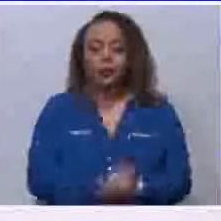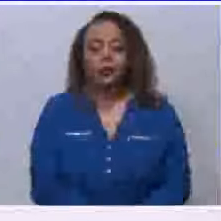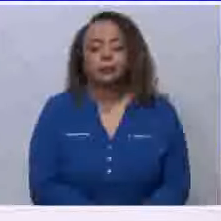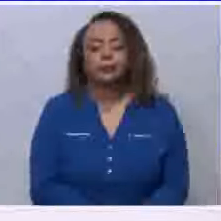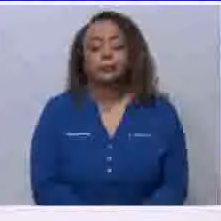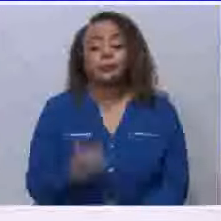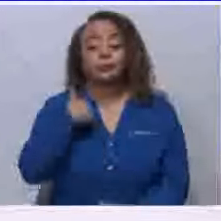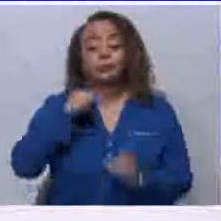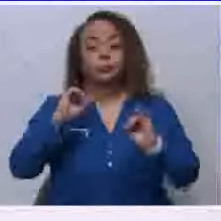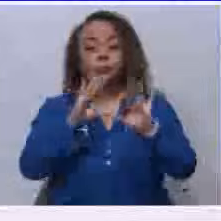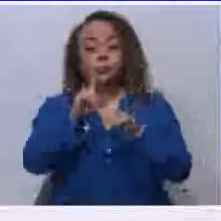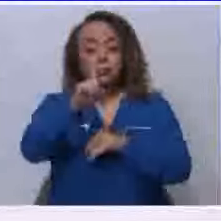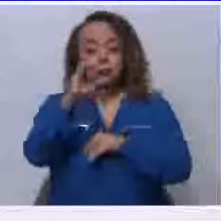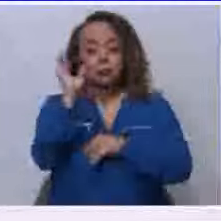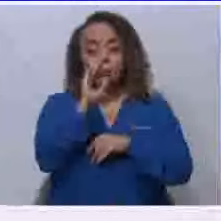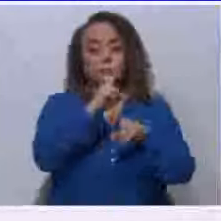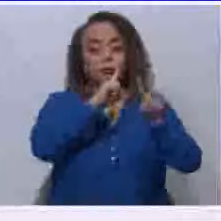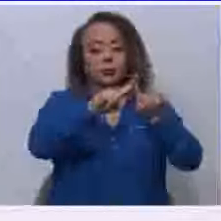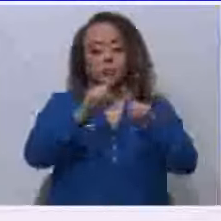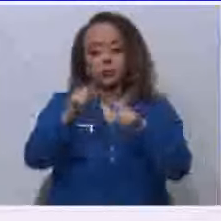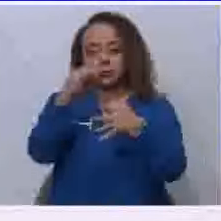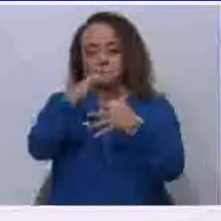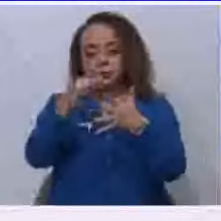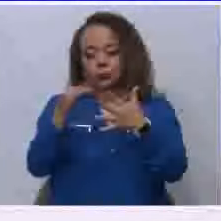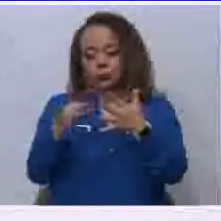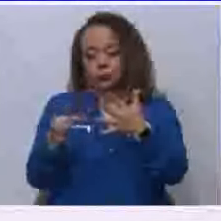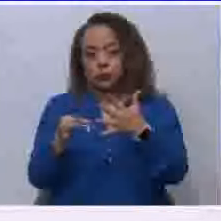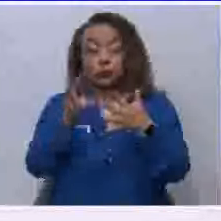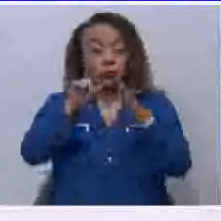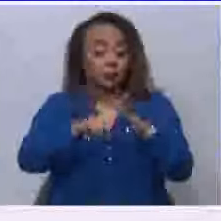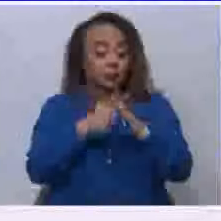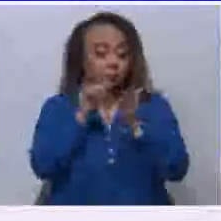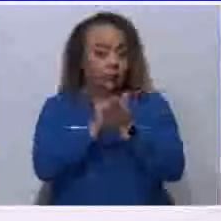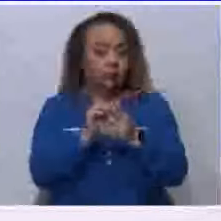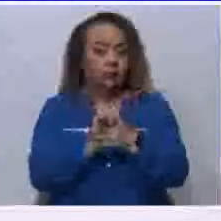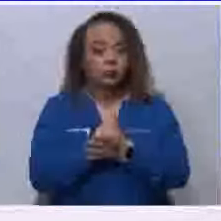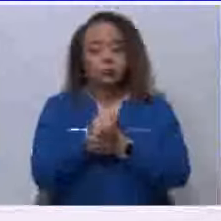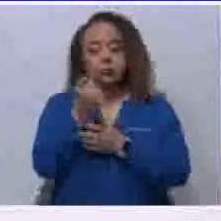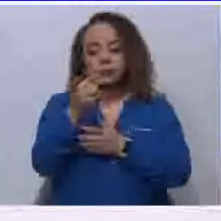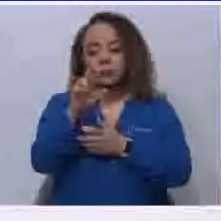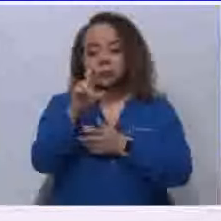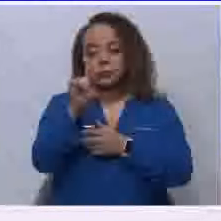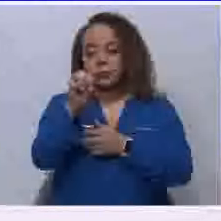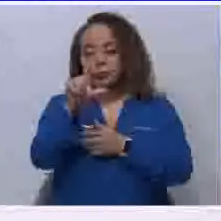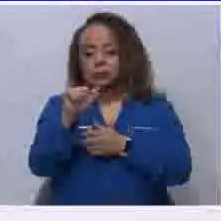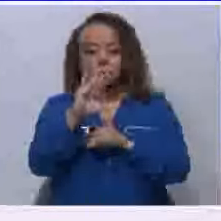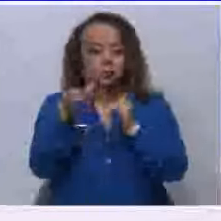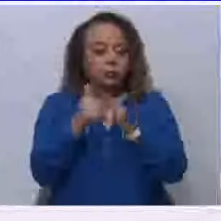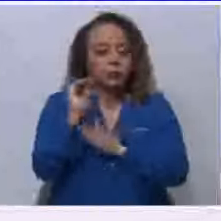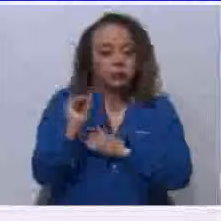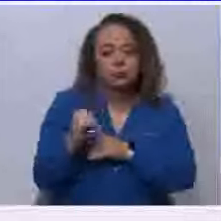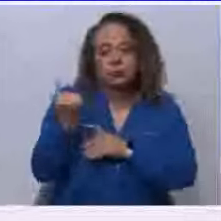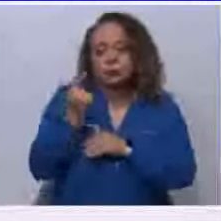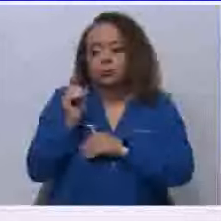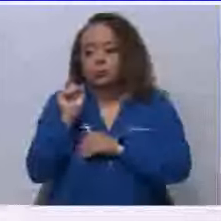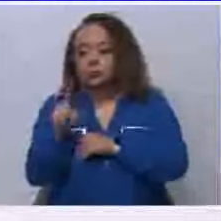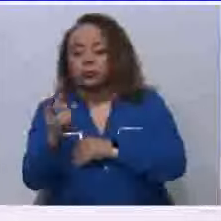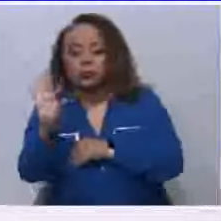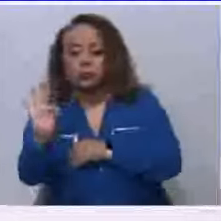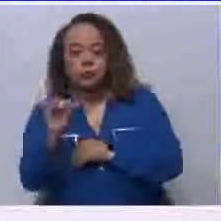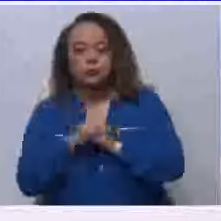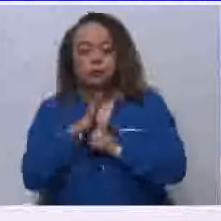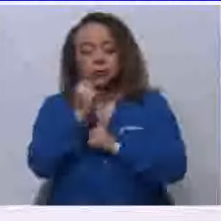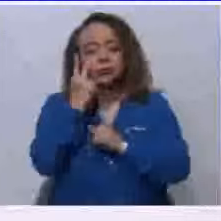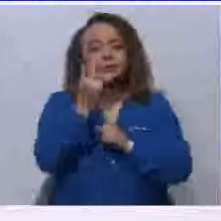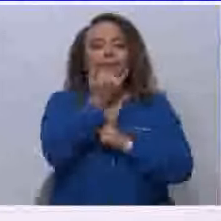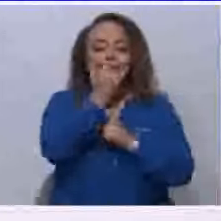claro que acá hay que buscar multiplicidad de opciones. Si no entramos en esto, guardiolismo bobo, todos enanos, o tirémosla siempre al 9 de 1.90 y veamos